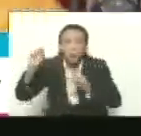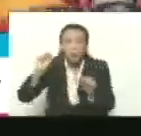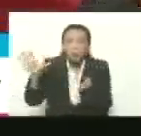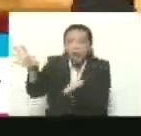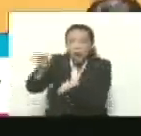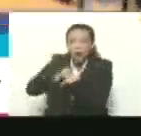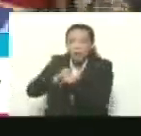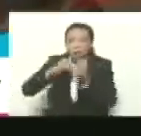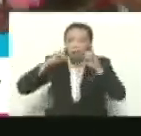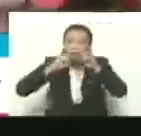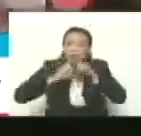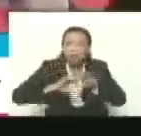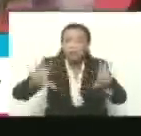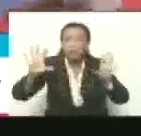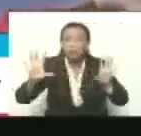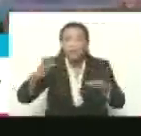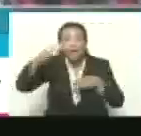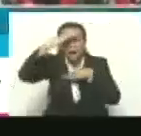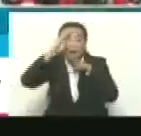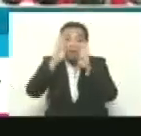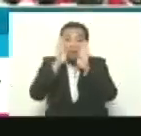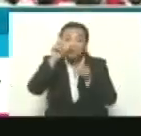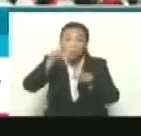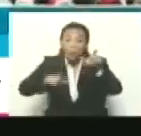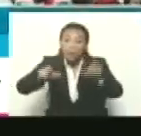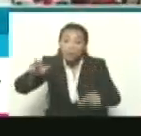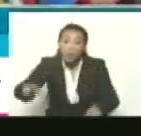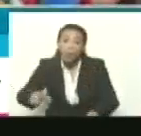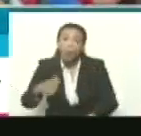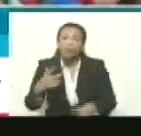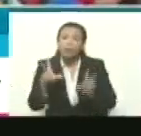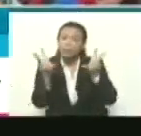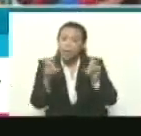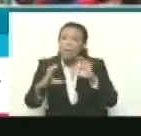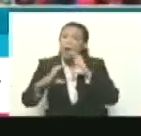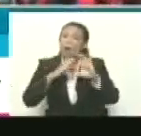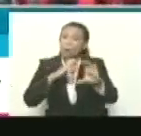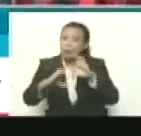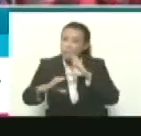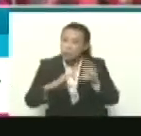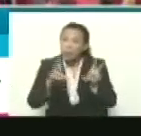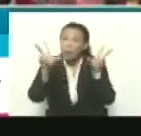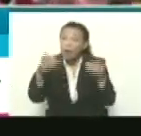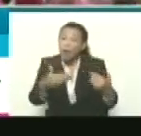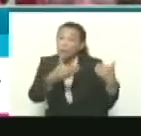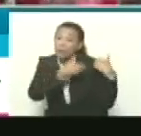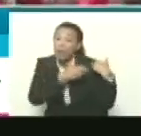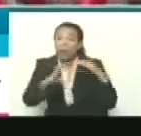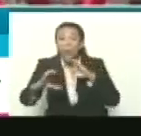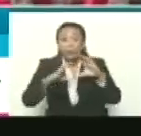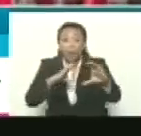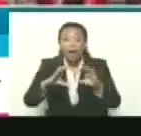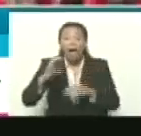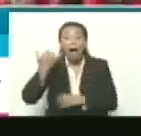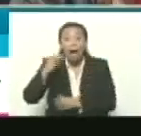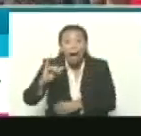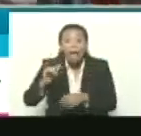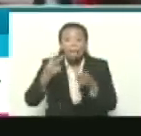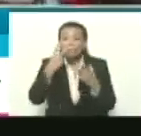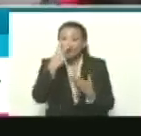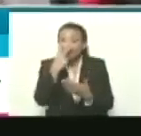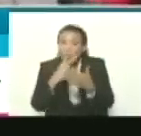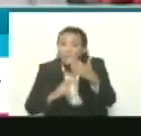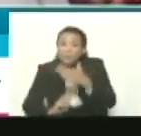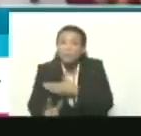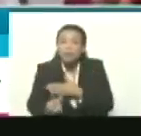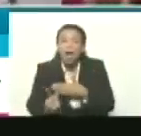multiplicar atención, los compañeros dedicados al tema comunicacional. Hay que visibilizar, porque nos